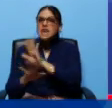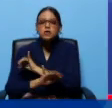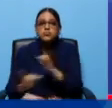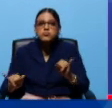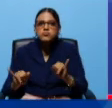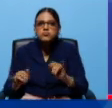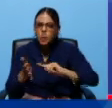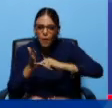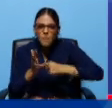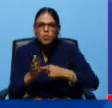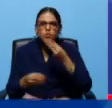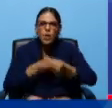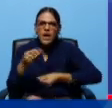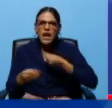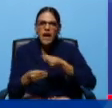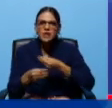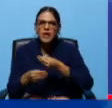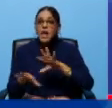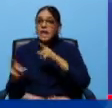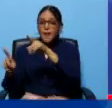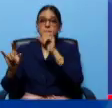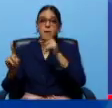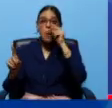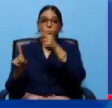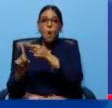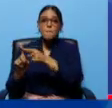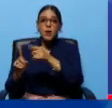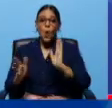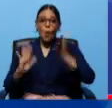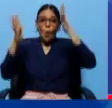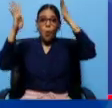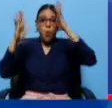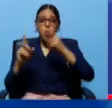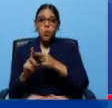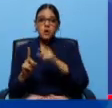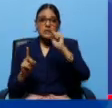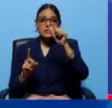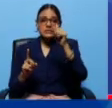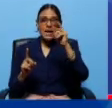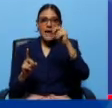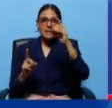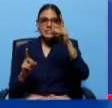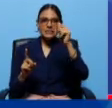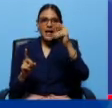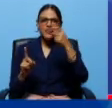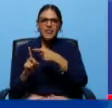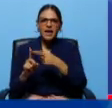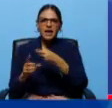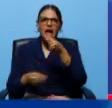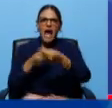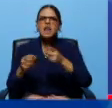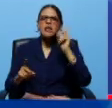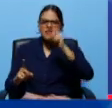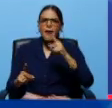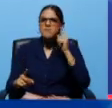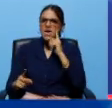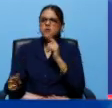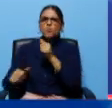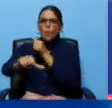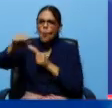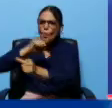sobró para que Santander, como era Santander, le pusiera el ojo a este